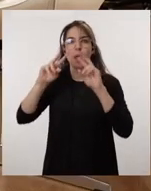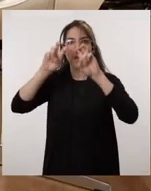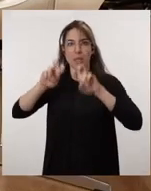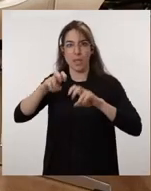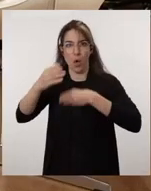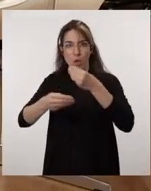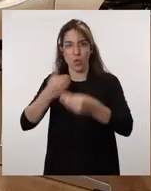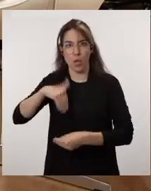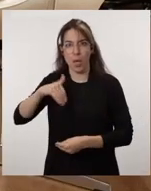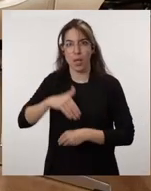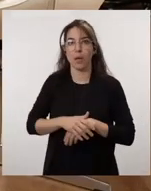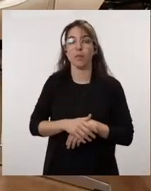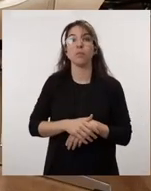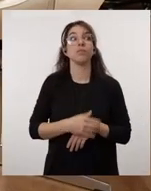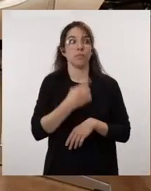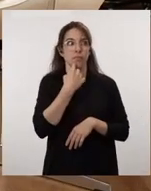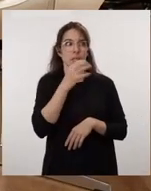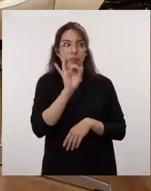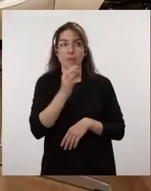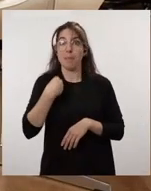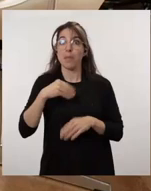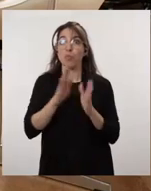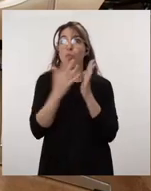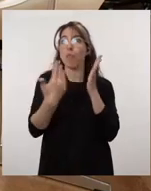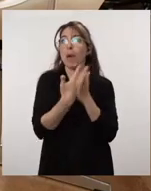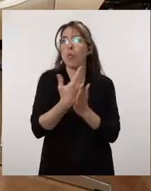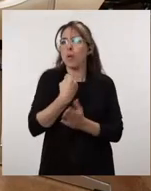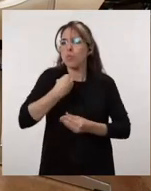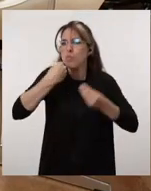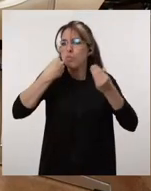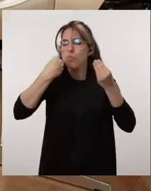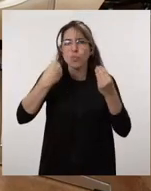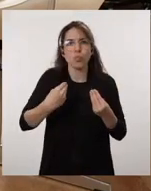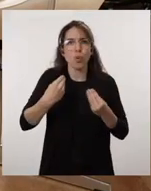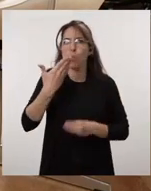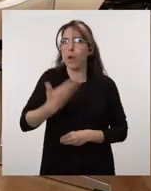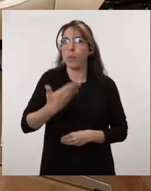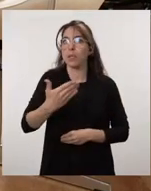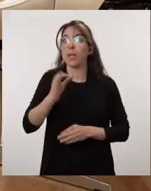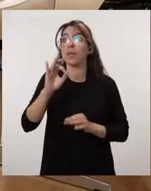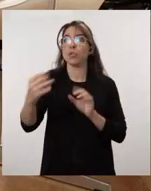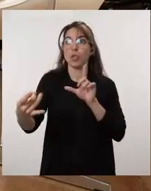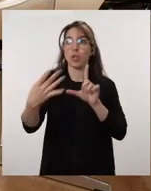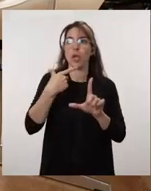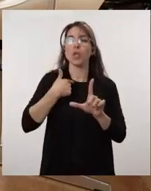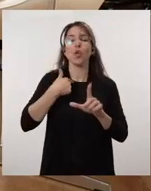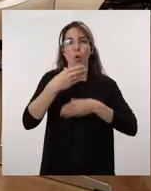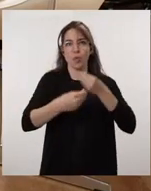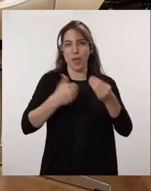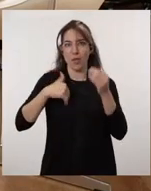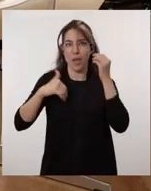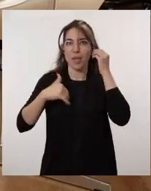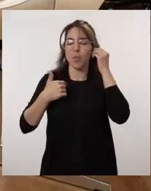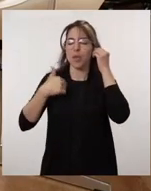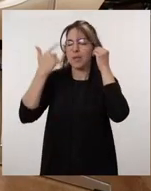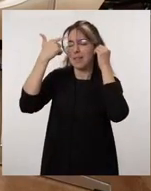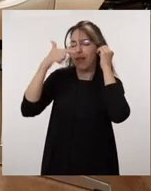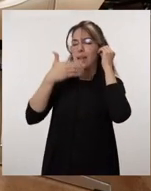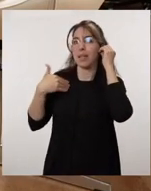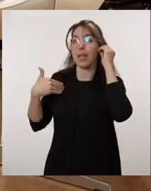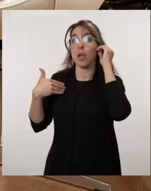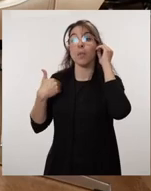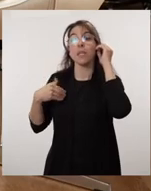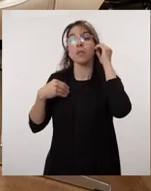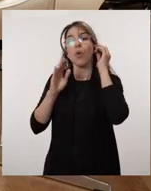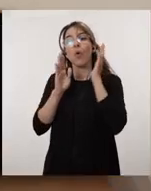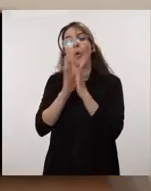de lo interesante que es ese manual porque cuando estabais trabajando en él me lo pasa estéis en avanzadilla y yo lo he utilizado pero lo que quería saber desde cuándo está